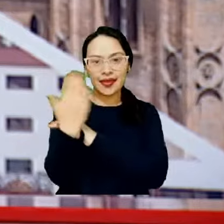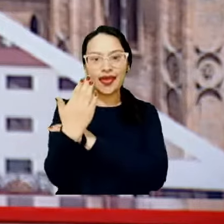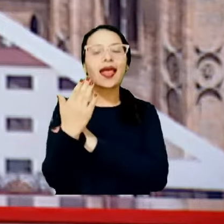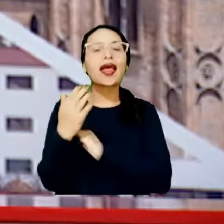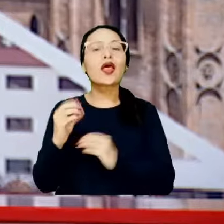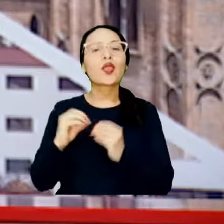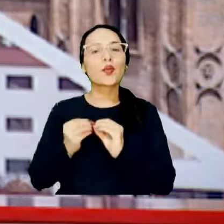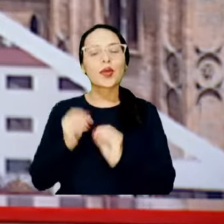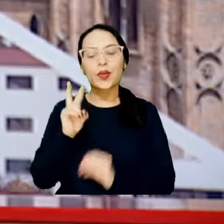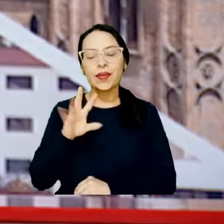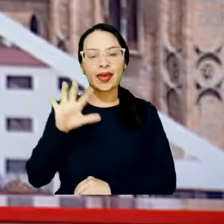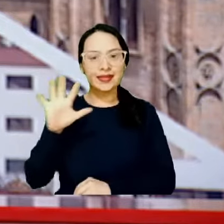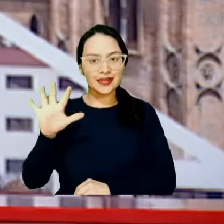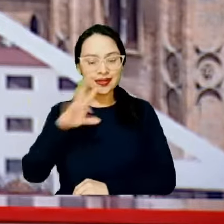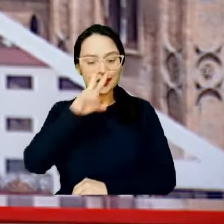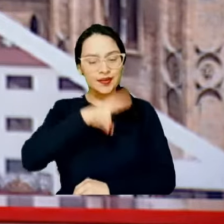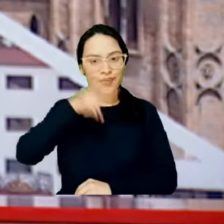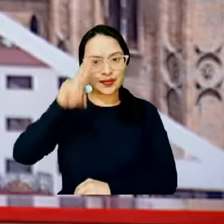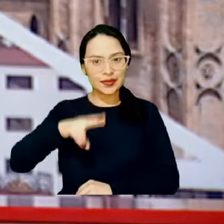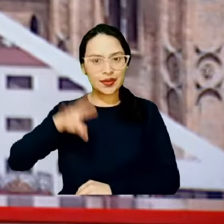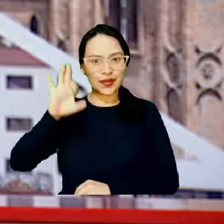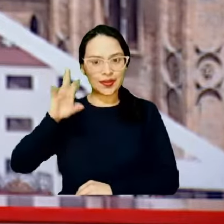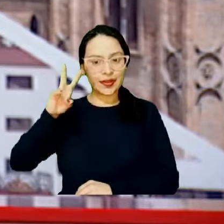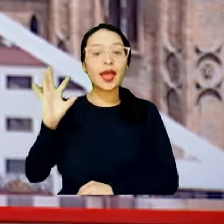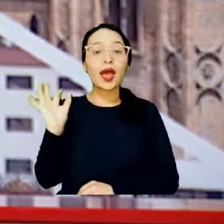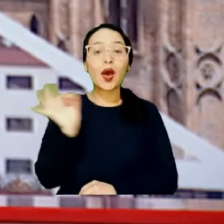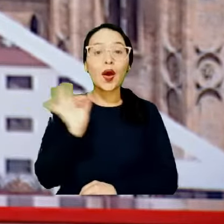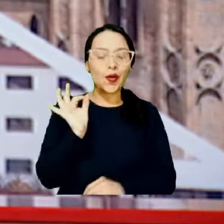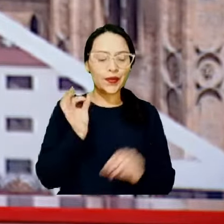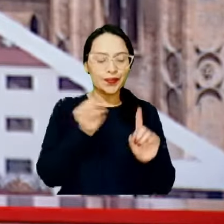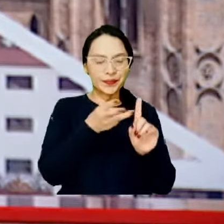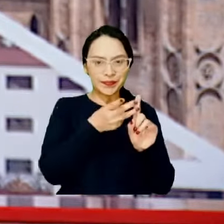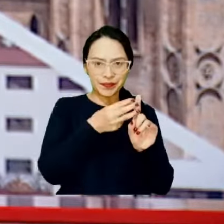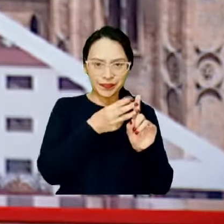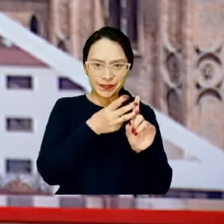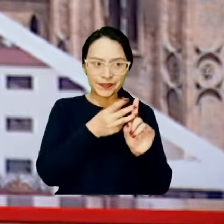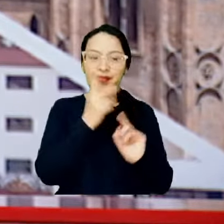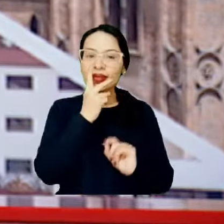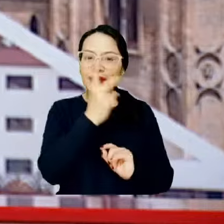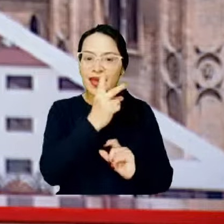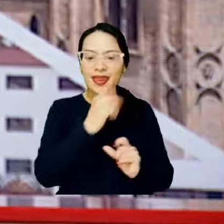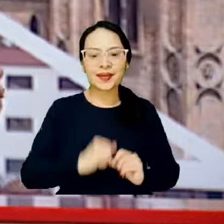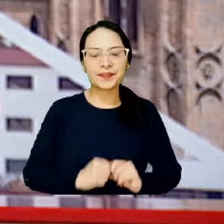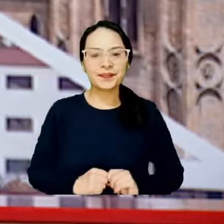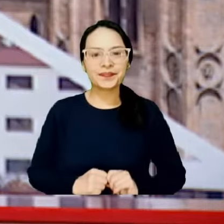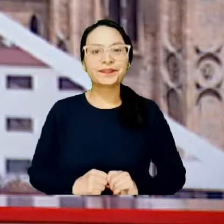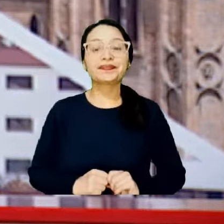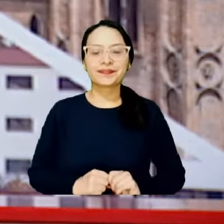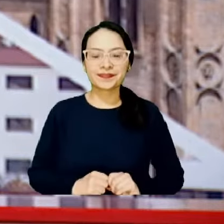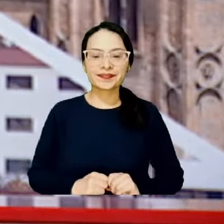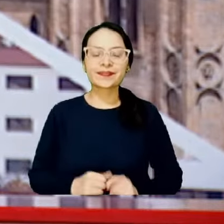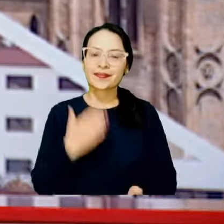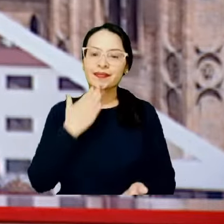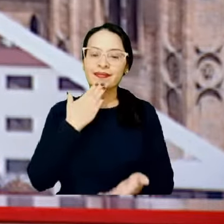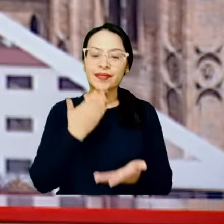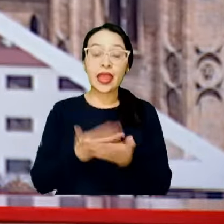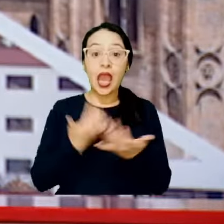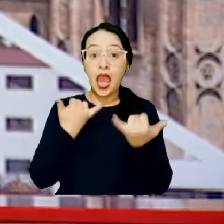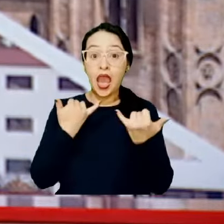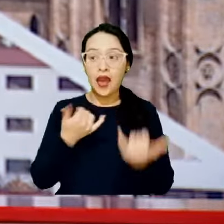Estamos en operadores en toda la provincia y también en la región austral y lógicamente en las redes sociales, así que le pedimos que comparta también este